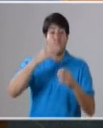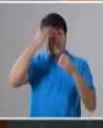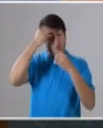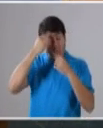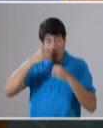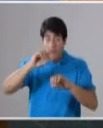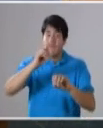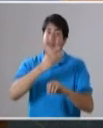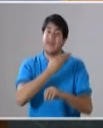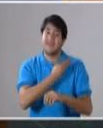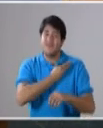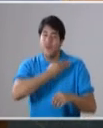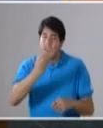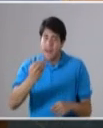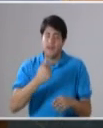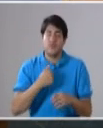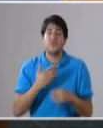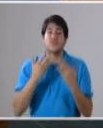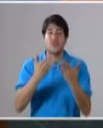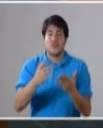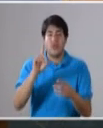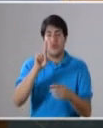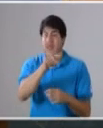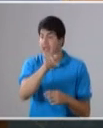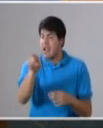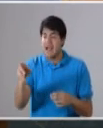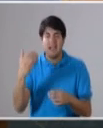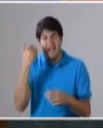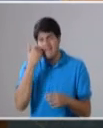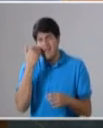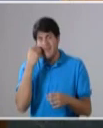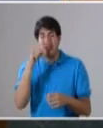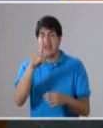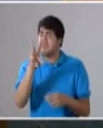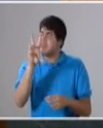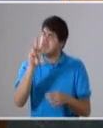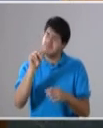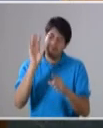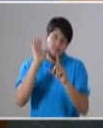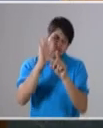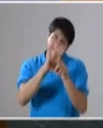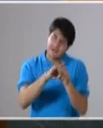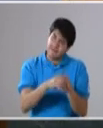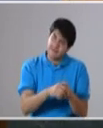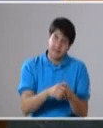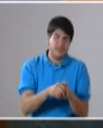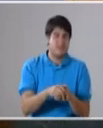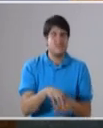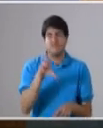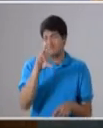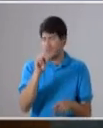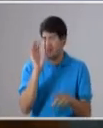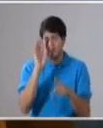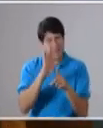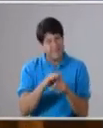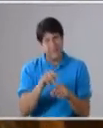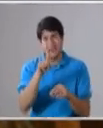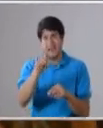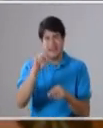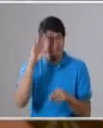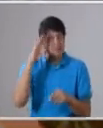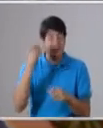bien, si tú los cumples, ninguna de esas enfermedades te va a afectar a ti. No te va a afectar. Porque